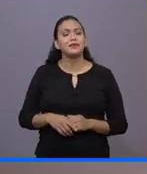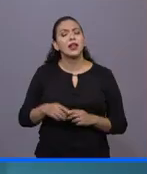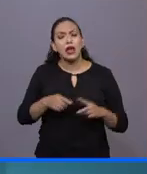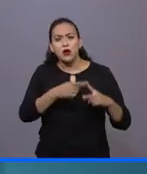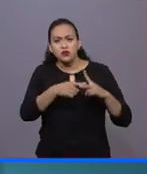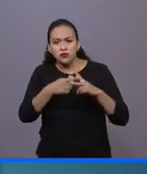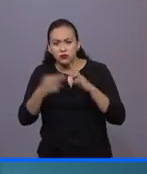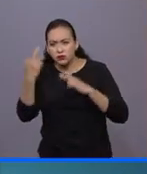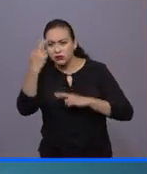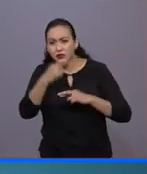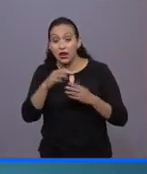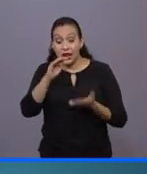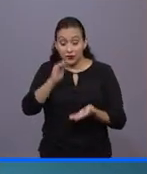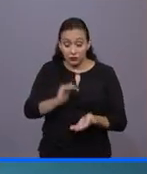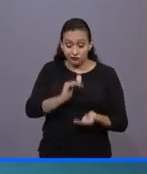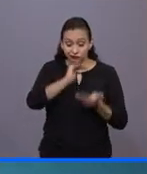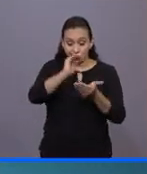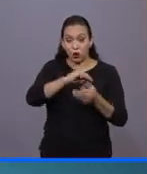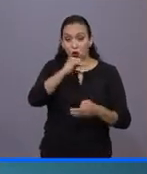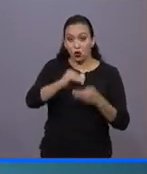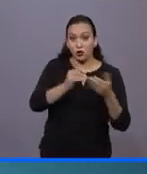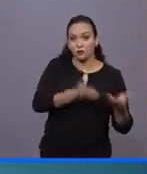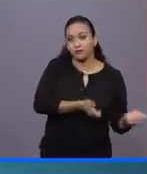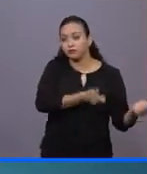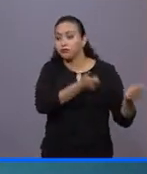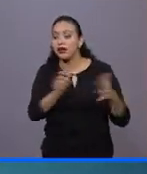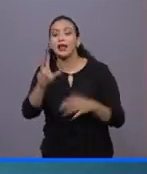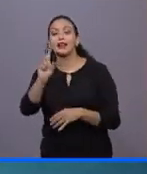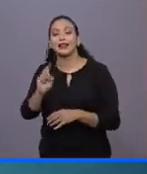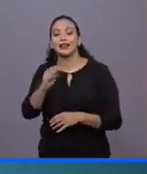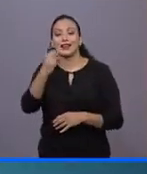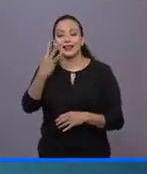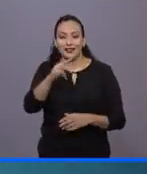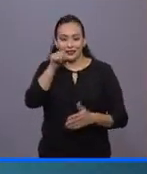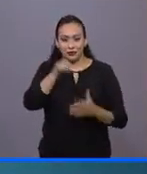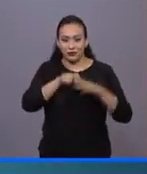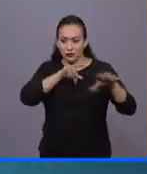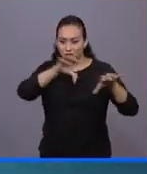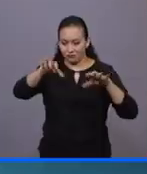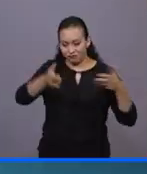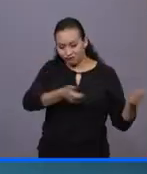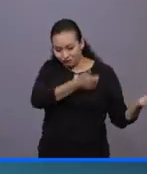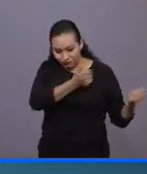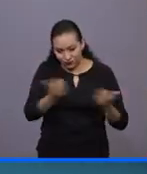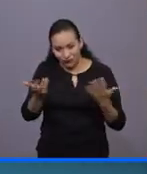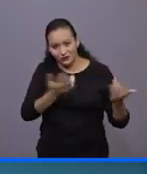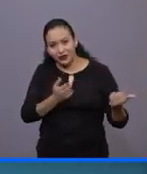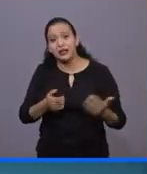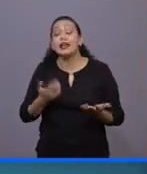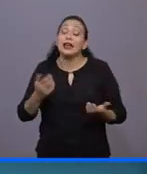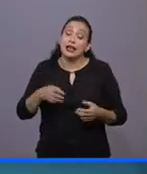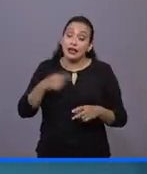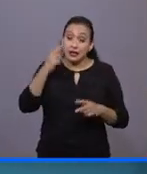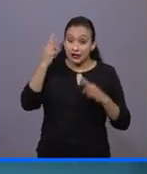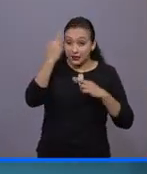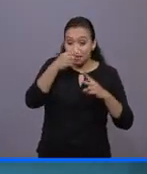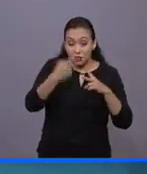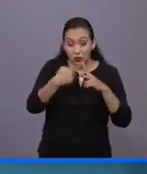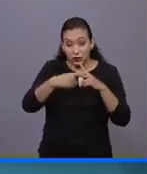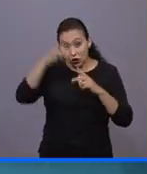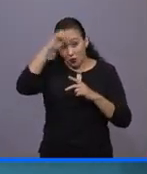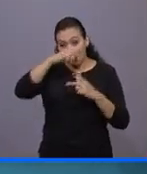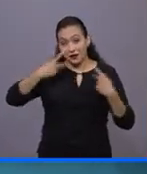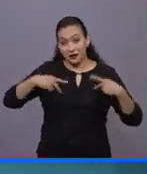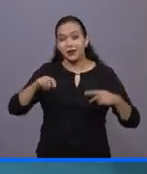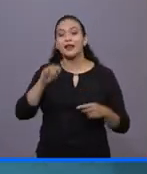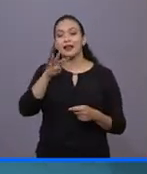de la jornada, los paquetes fueron trasladados a las 33 direcciones distritales y se espera concluir el cómputo este martes 19 de